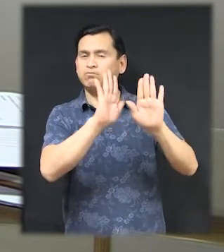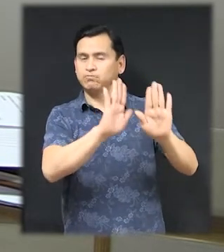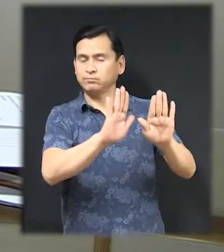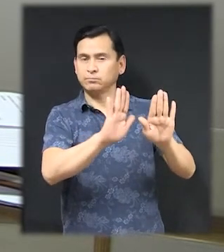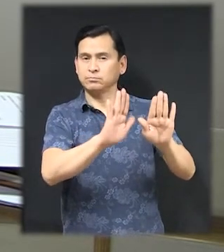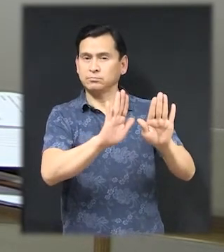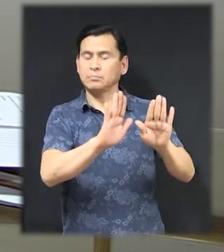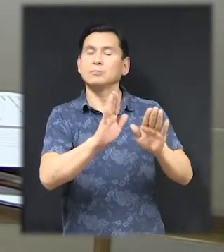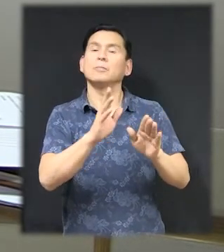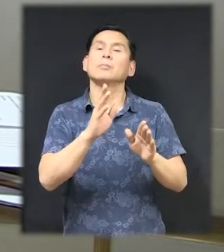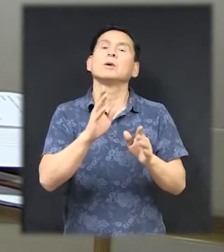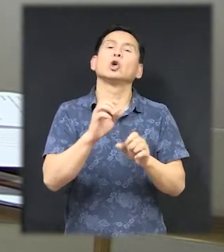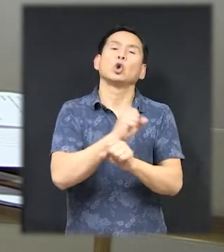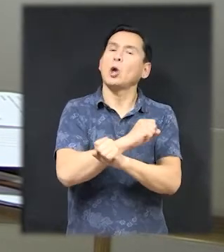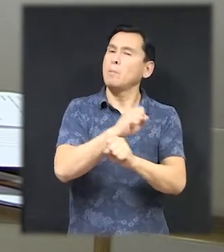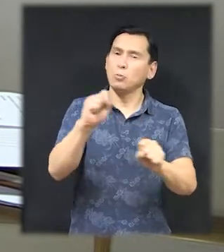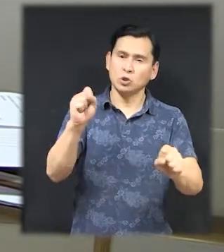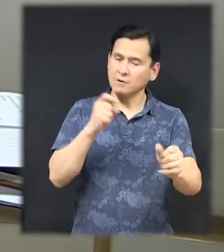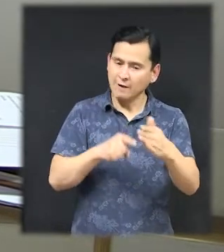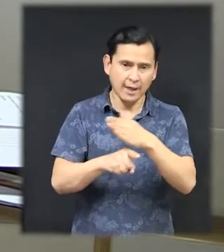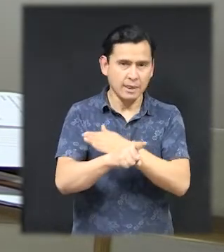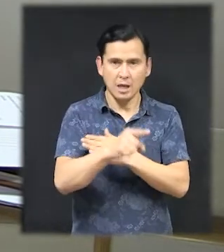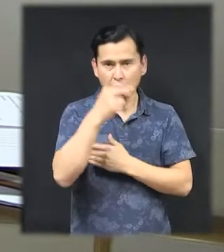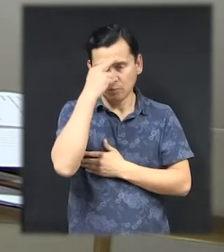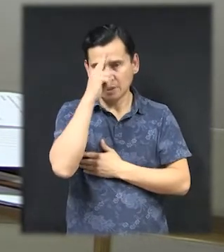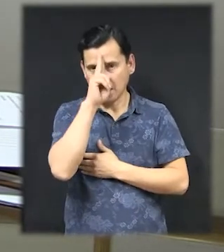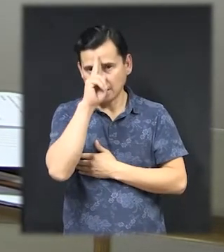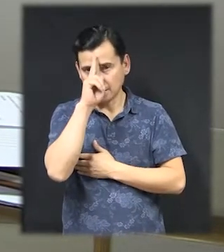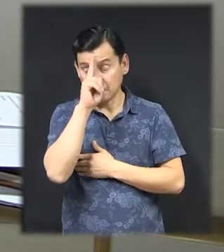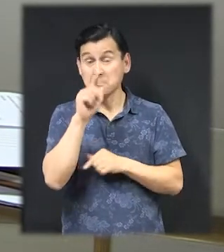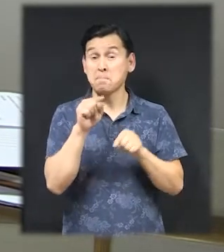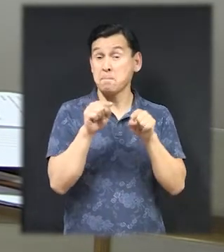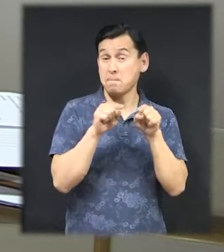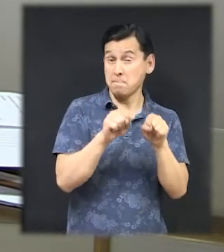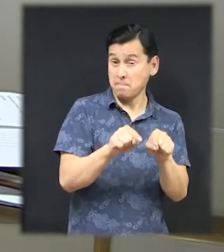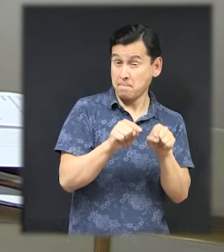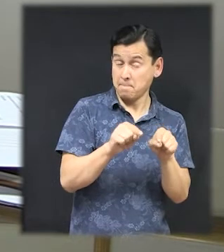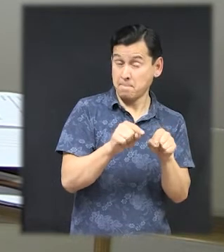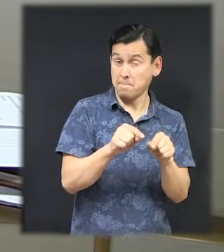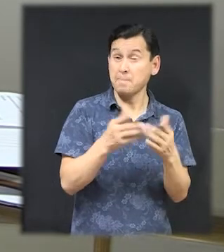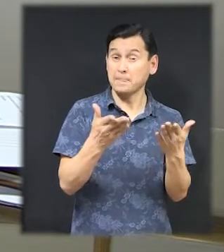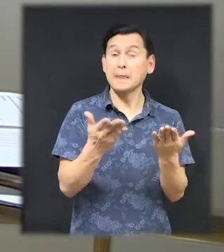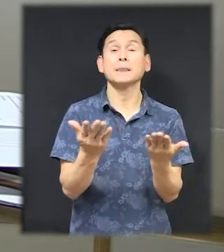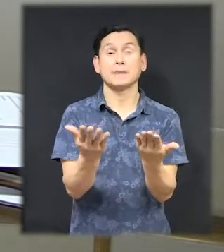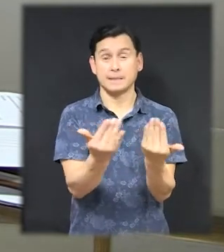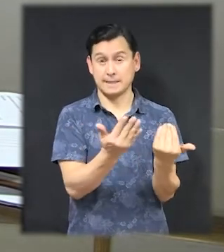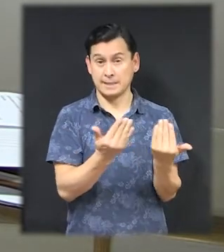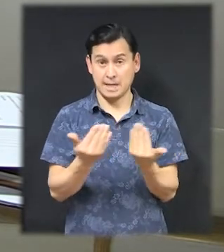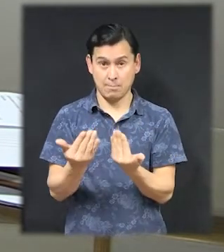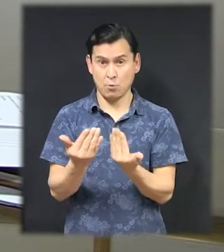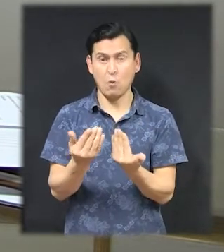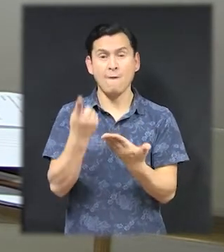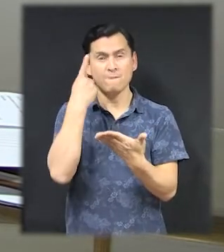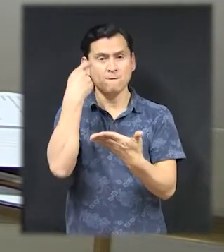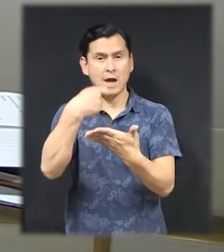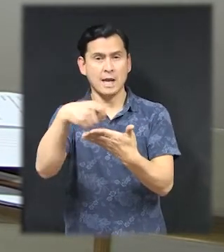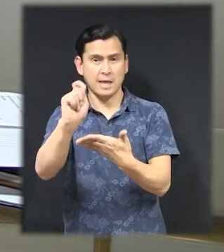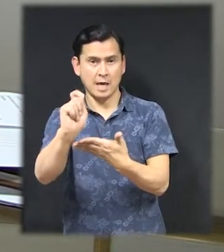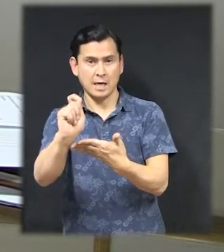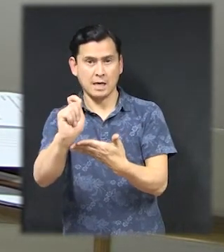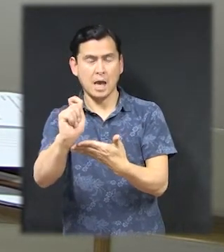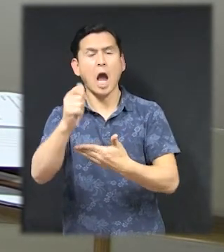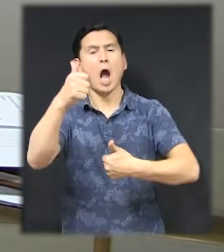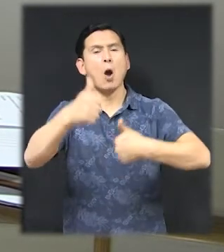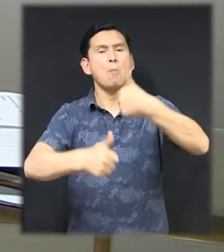de nexo, inclusive generando videollamadas para poder calmar la angustia de los familiares, calmar también